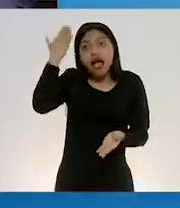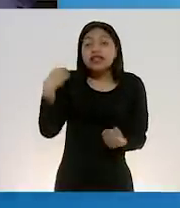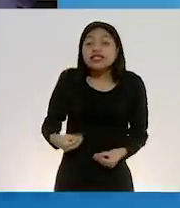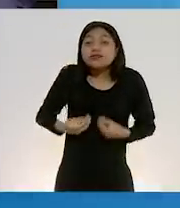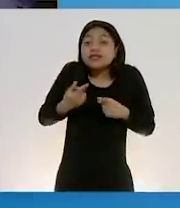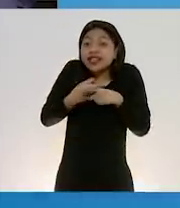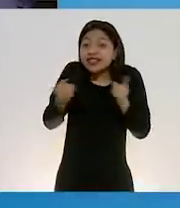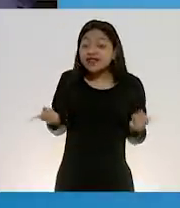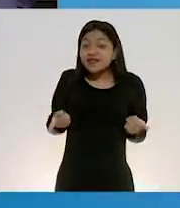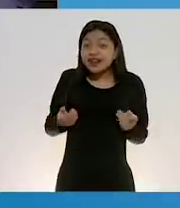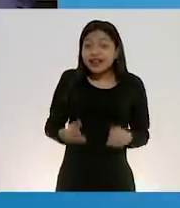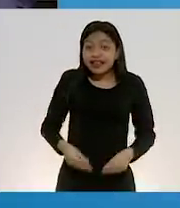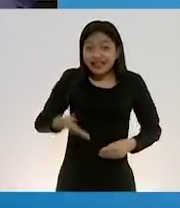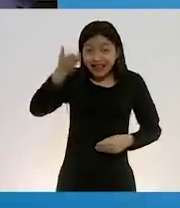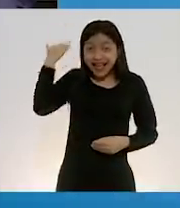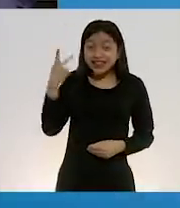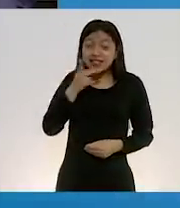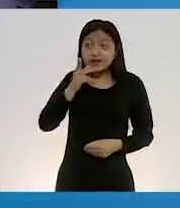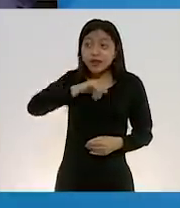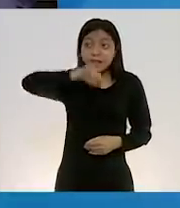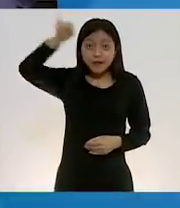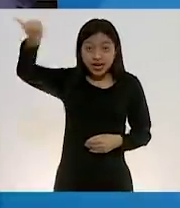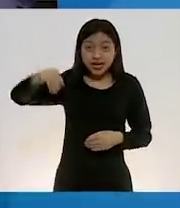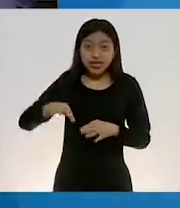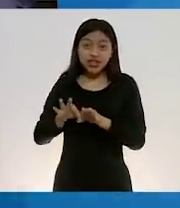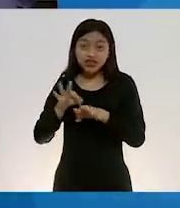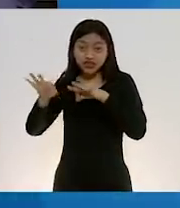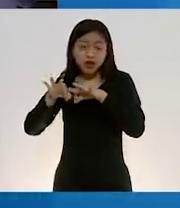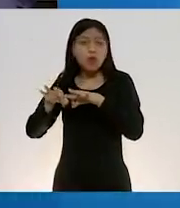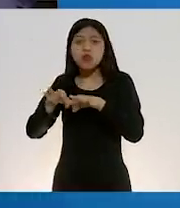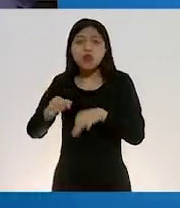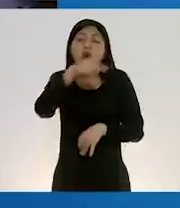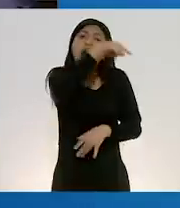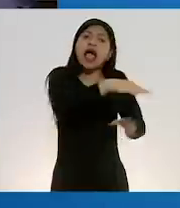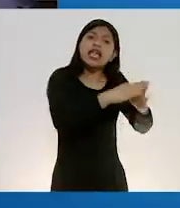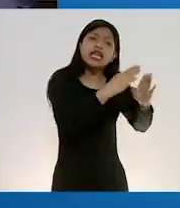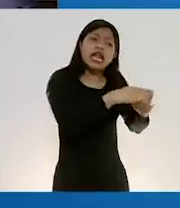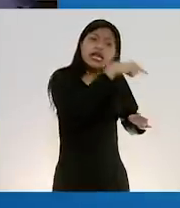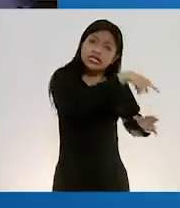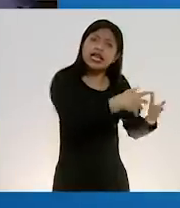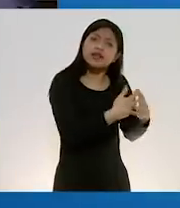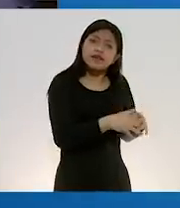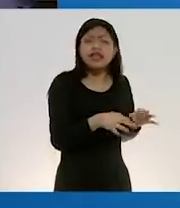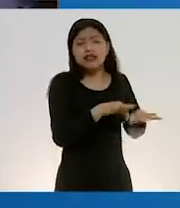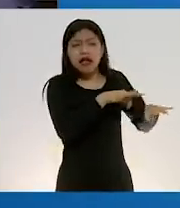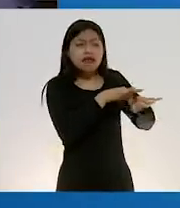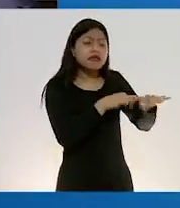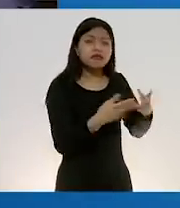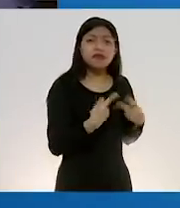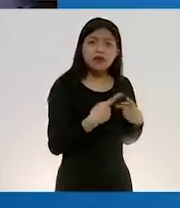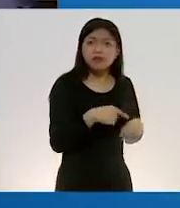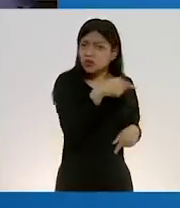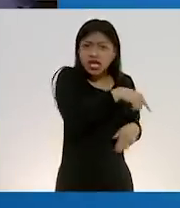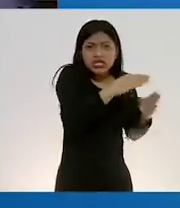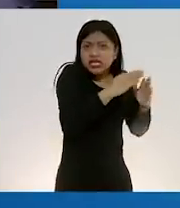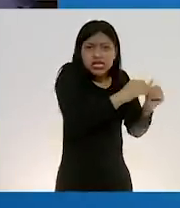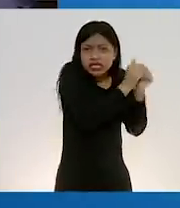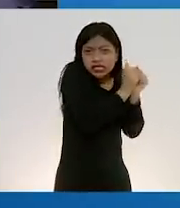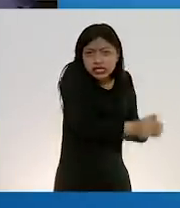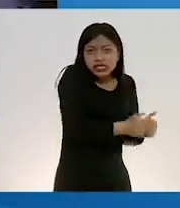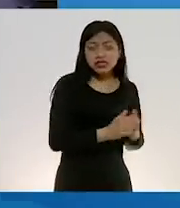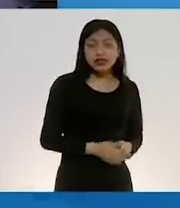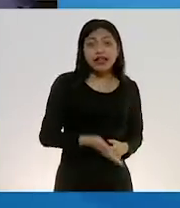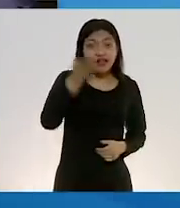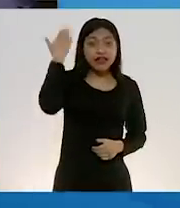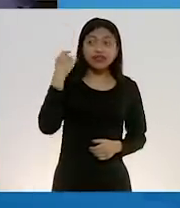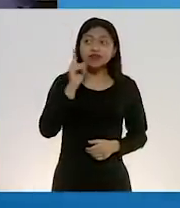vive en el tapanco del mismo sitio donde él trabaja con sus obreros. Claro. Las mujeres sabían en el siglo XVII, como